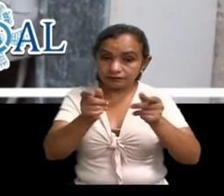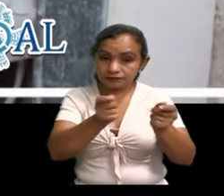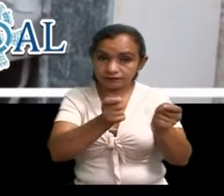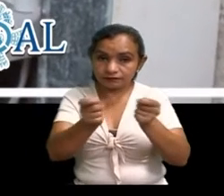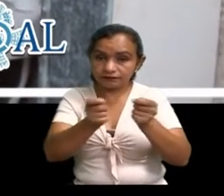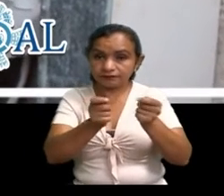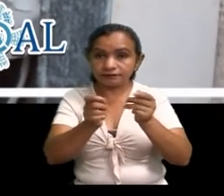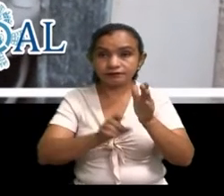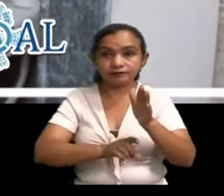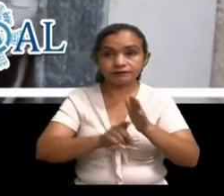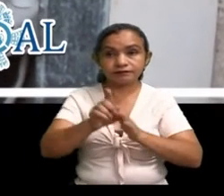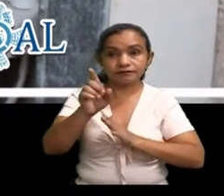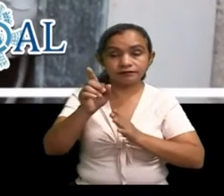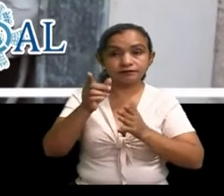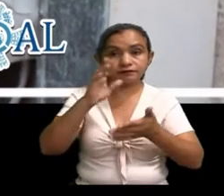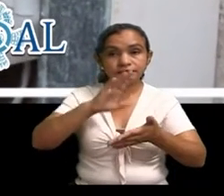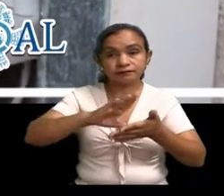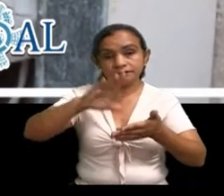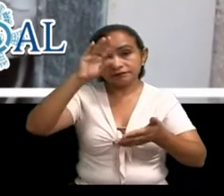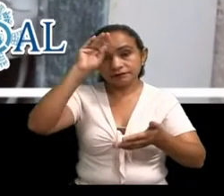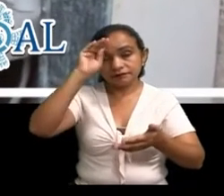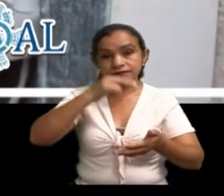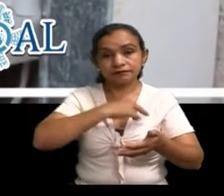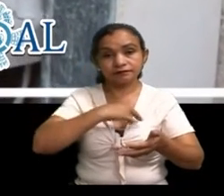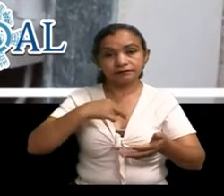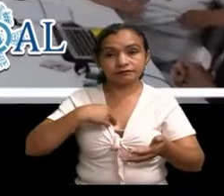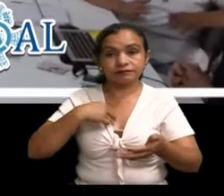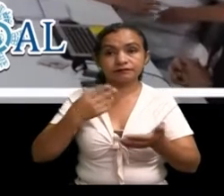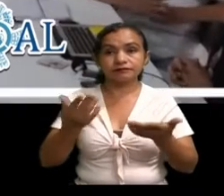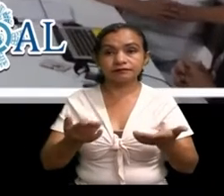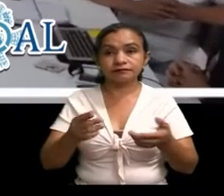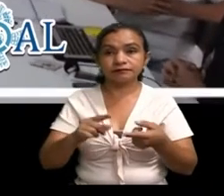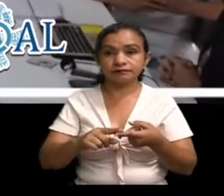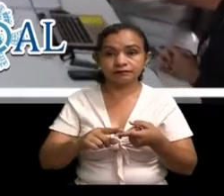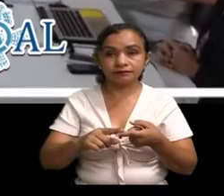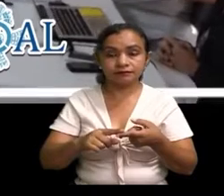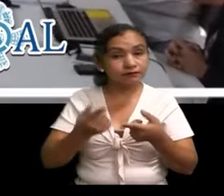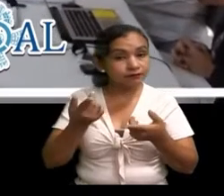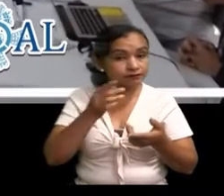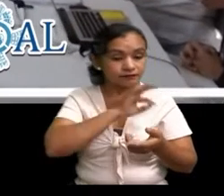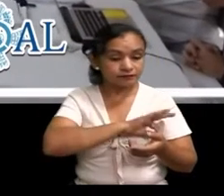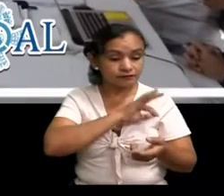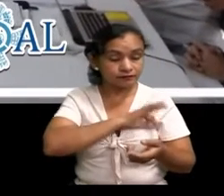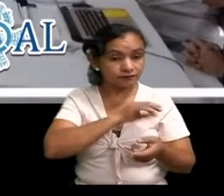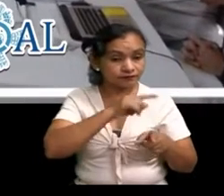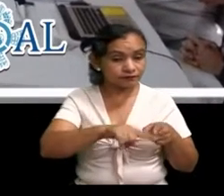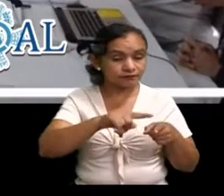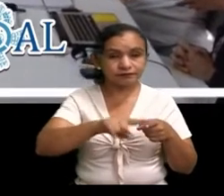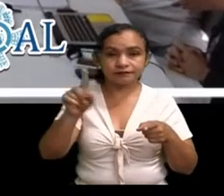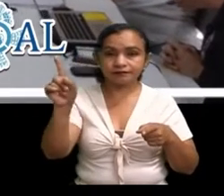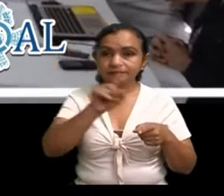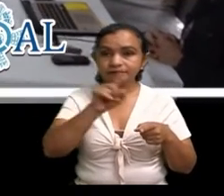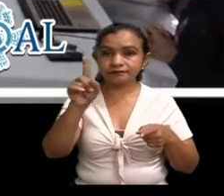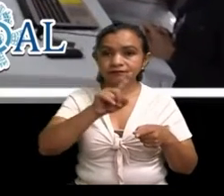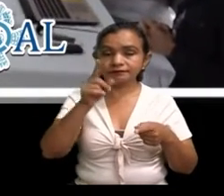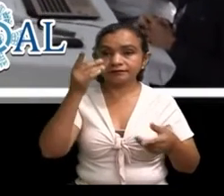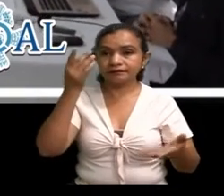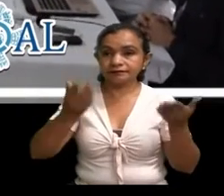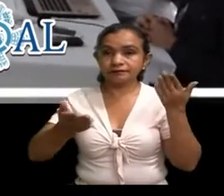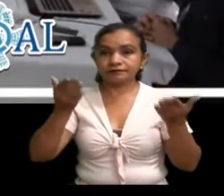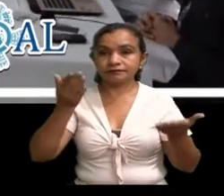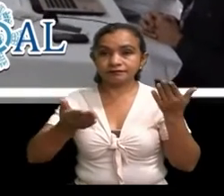comunidad, pues desarrollar capacidades y que generen algún tipo de ingreso. No porque es un salario. Porque esta persona sale de la comunidad. Es de ahí, de la comunidad, probablemente hasta